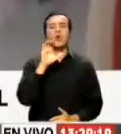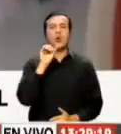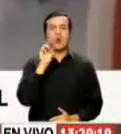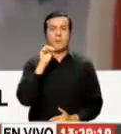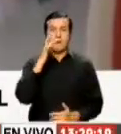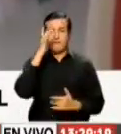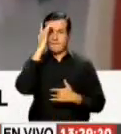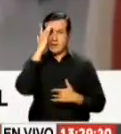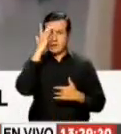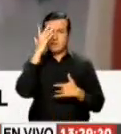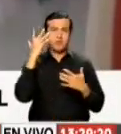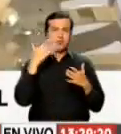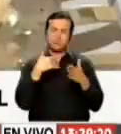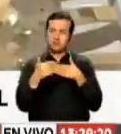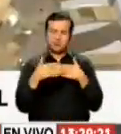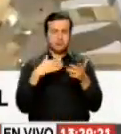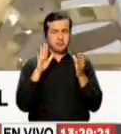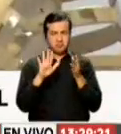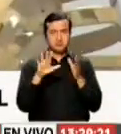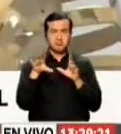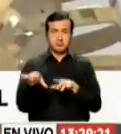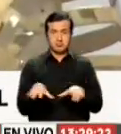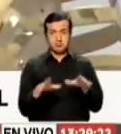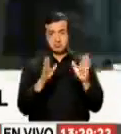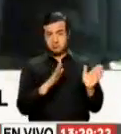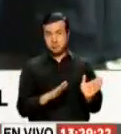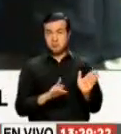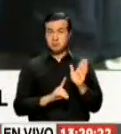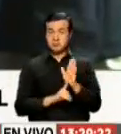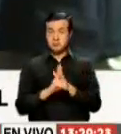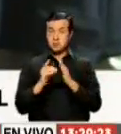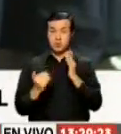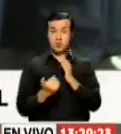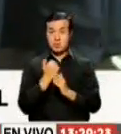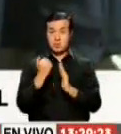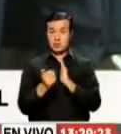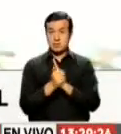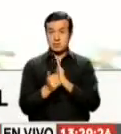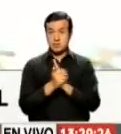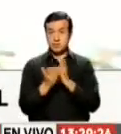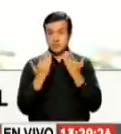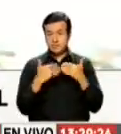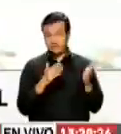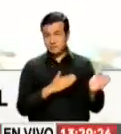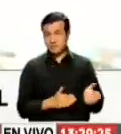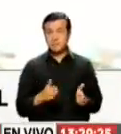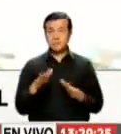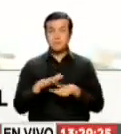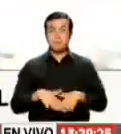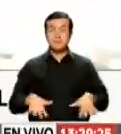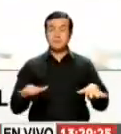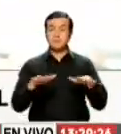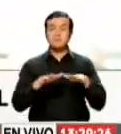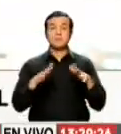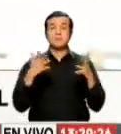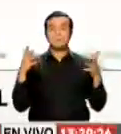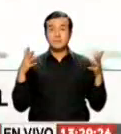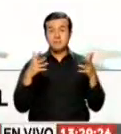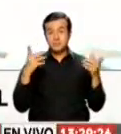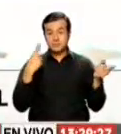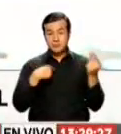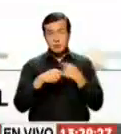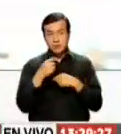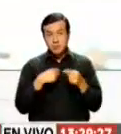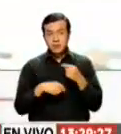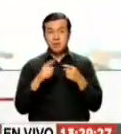para realizar algunas actividades que le han permitido desarrollar nuevas habilidades. Acá en la boutique, algo de ventas,